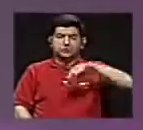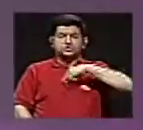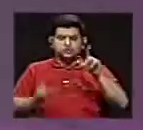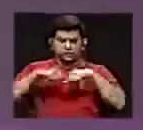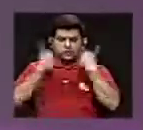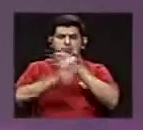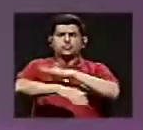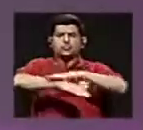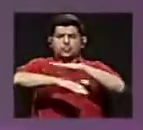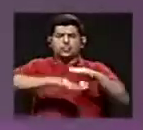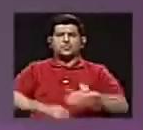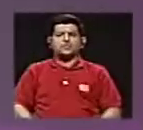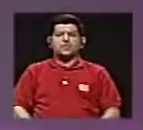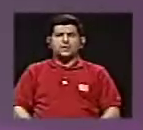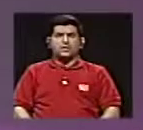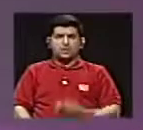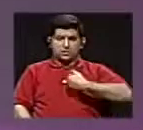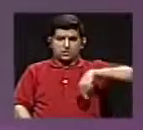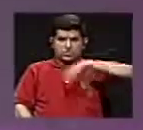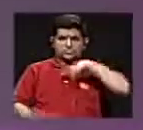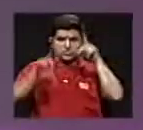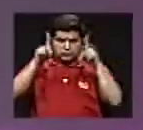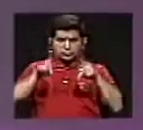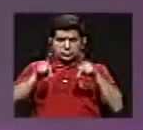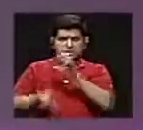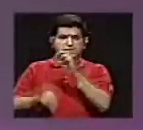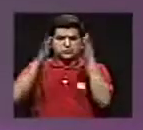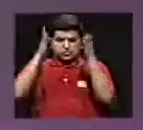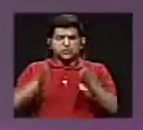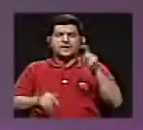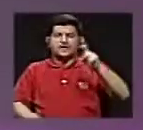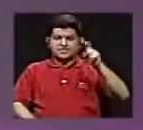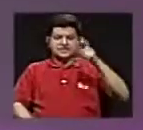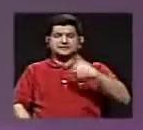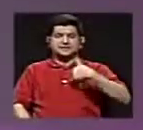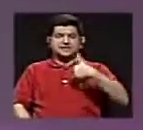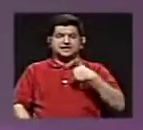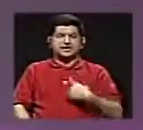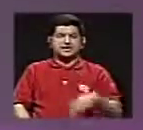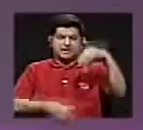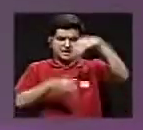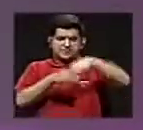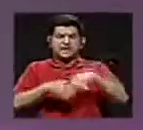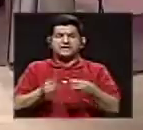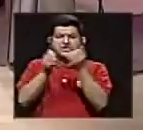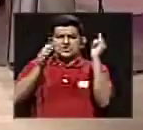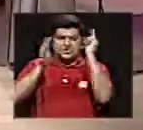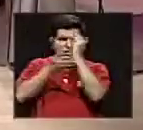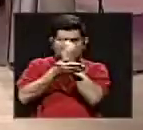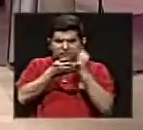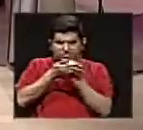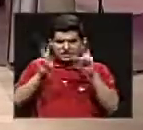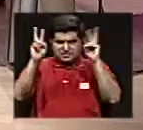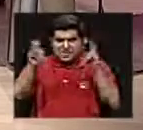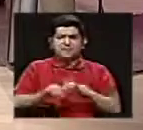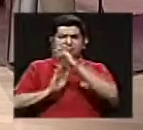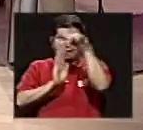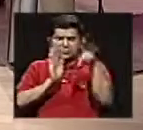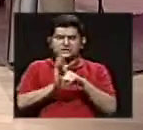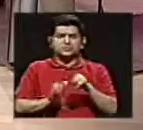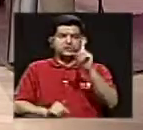etnia, una raza más, somos costarricenses y tenemos la necesidad de estar en este mapa y en esta constitución como